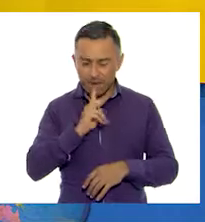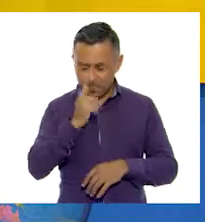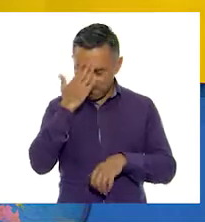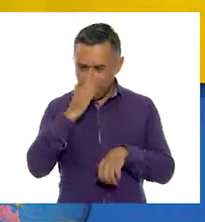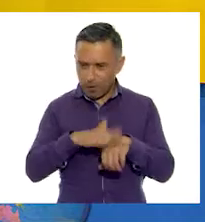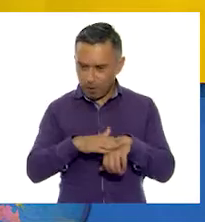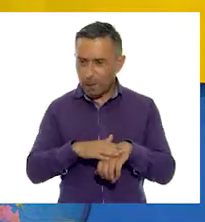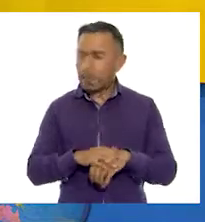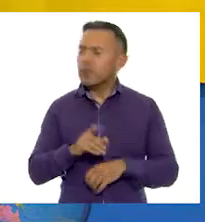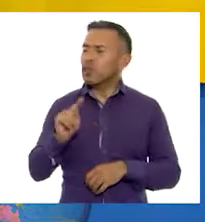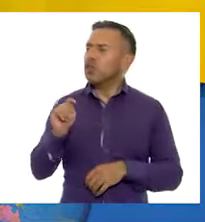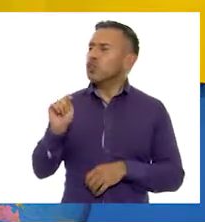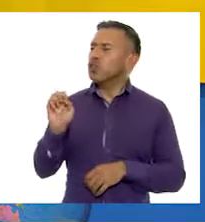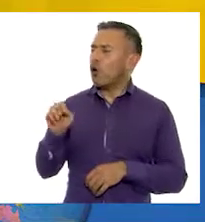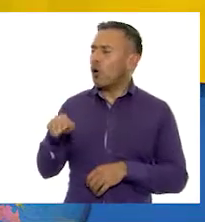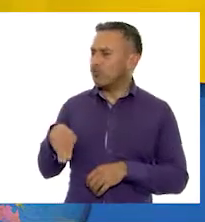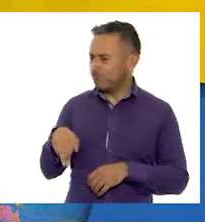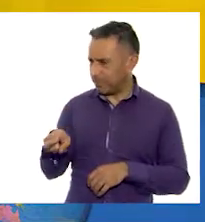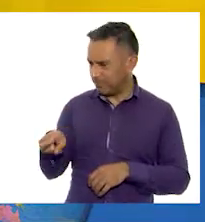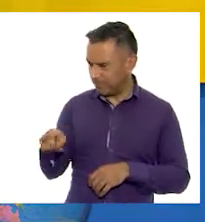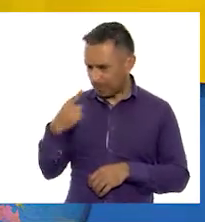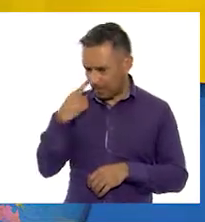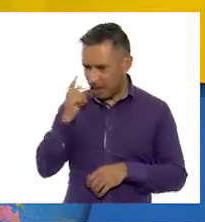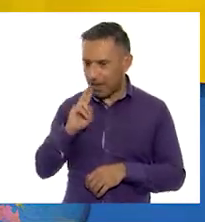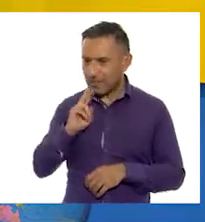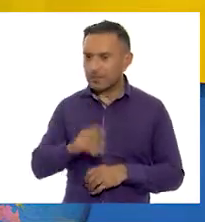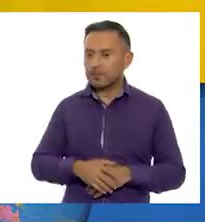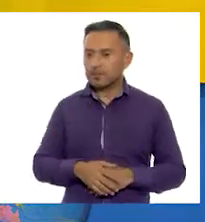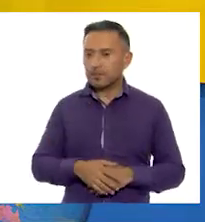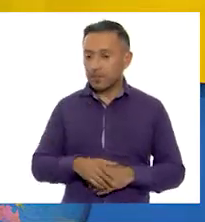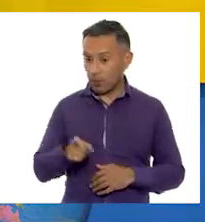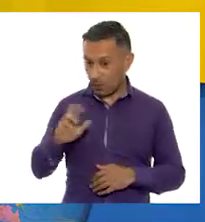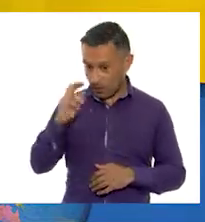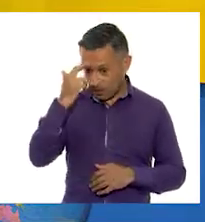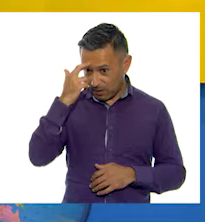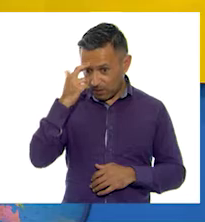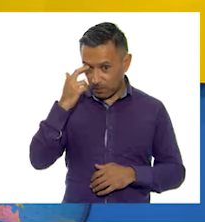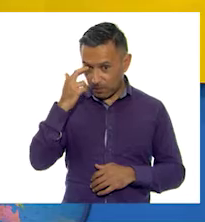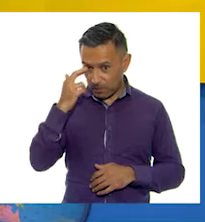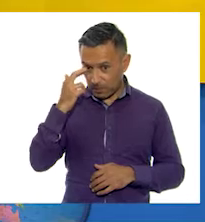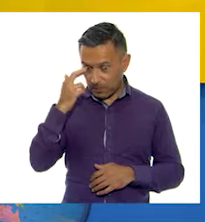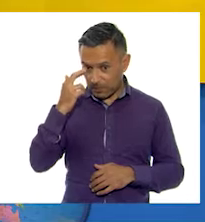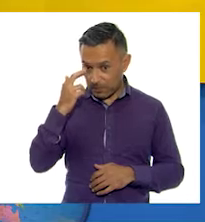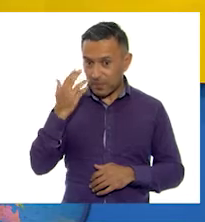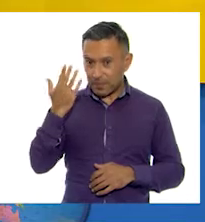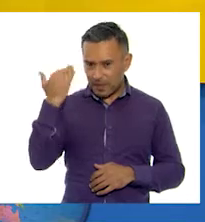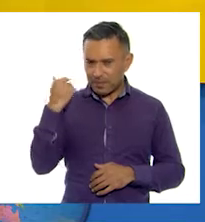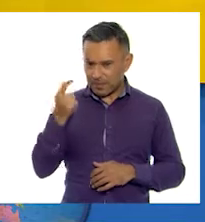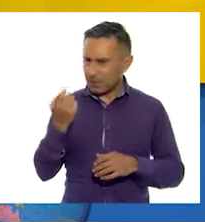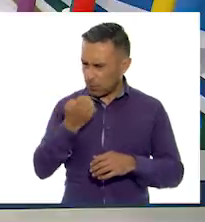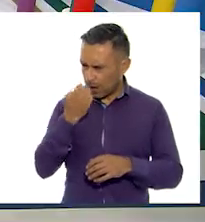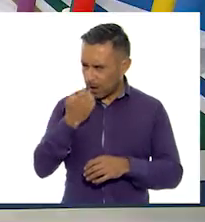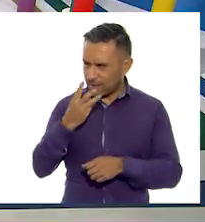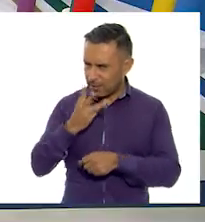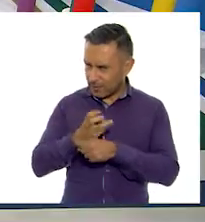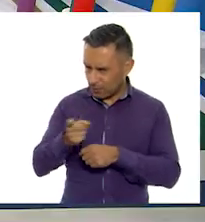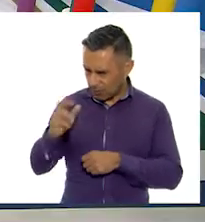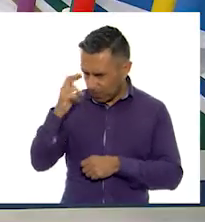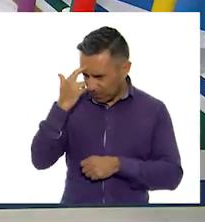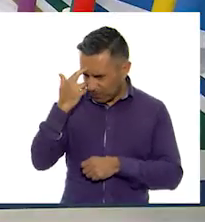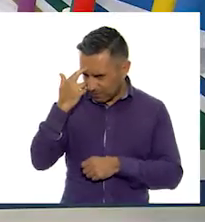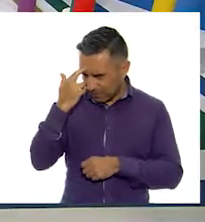Ton, fíjate, ¿recuerdas lo que hiciste, lo que tú hiciste en este grado cuando ibas en 3º? ¿Te acuerdas lo que